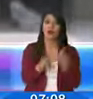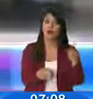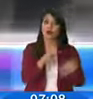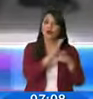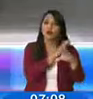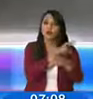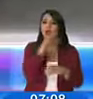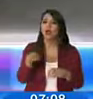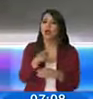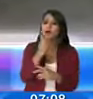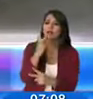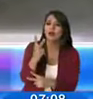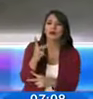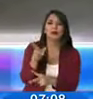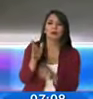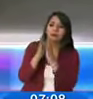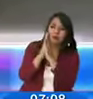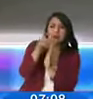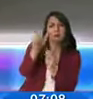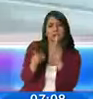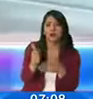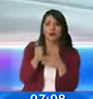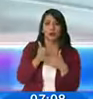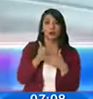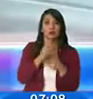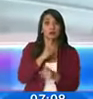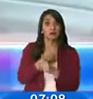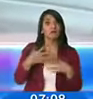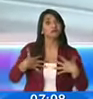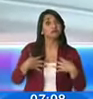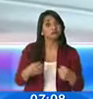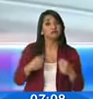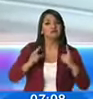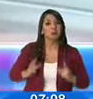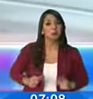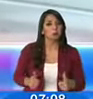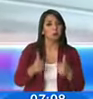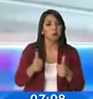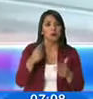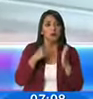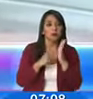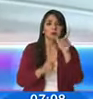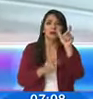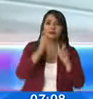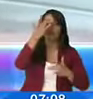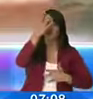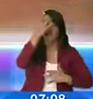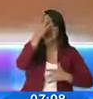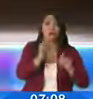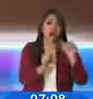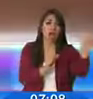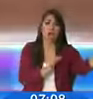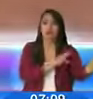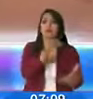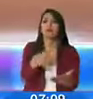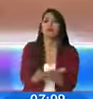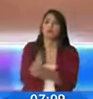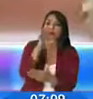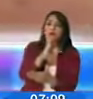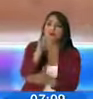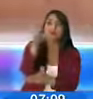aquí. Y con las culebras del hacer que cura, que viene la gente de lejísimos. Sin